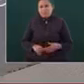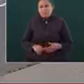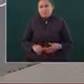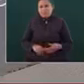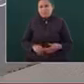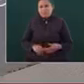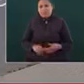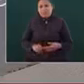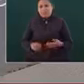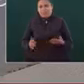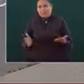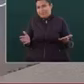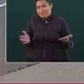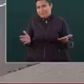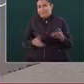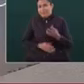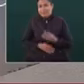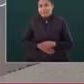No es para tanto.